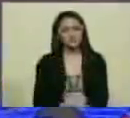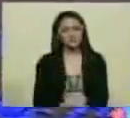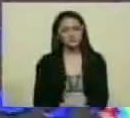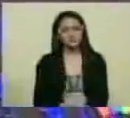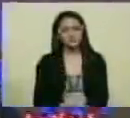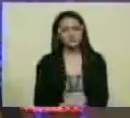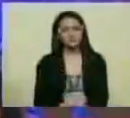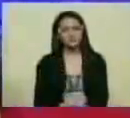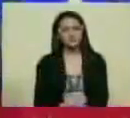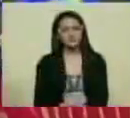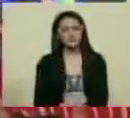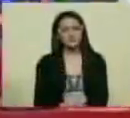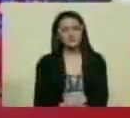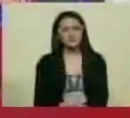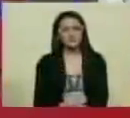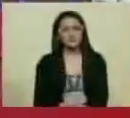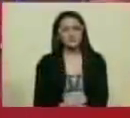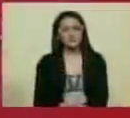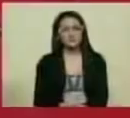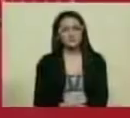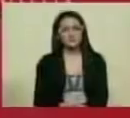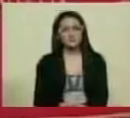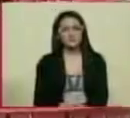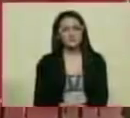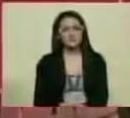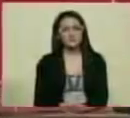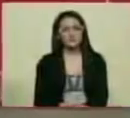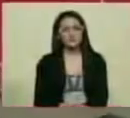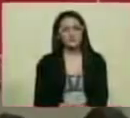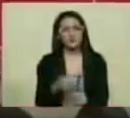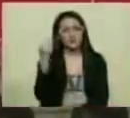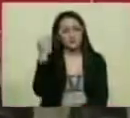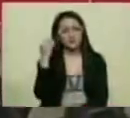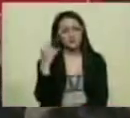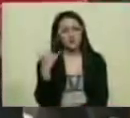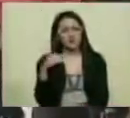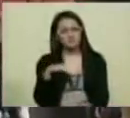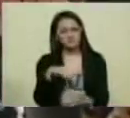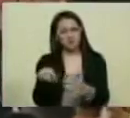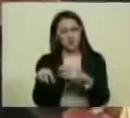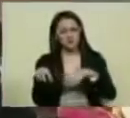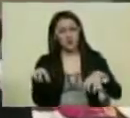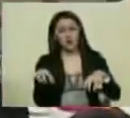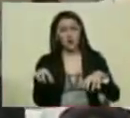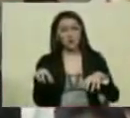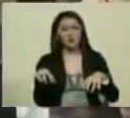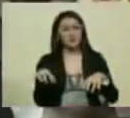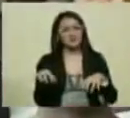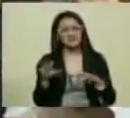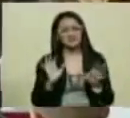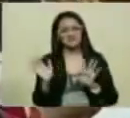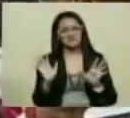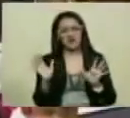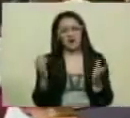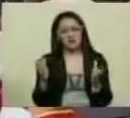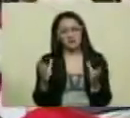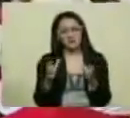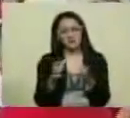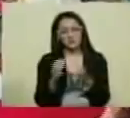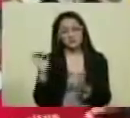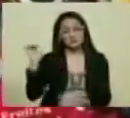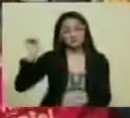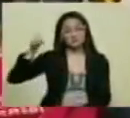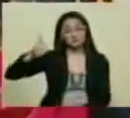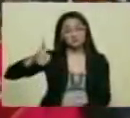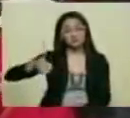a mí me da la impresión que estamos vacunados contra las divisiones. Por primera vez en muchos años, nosotros podemos